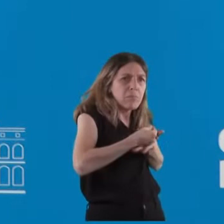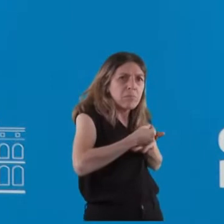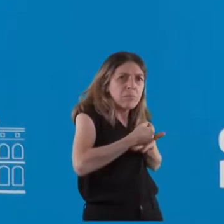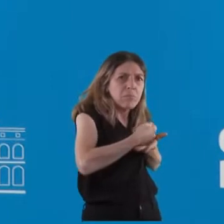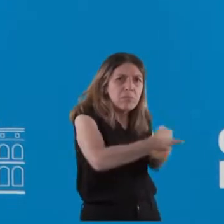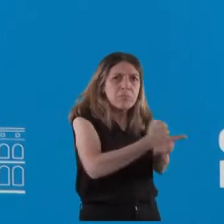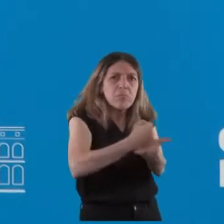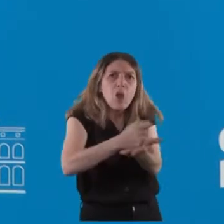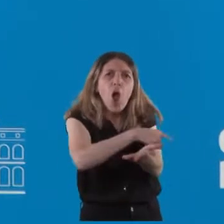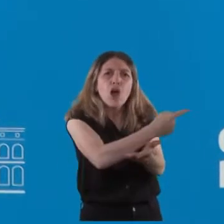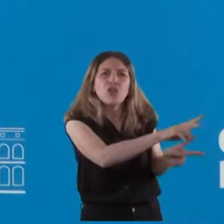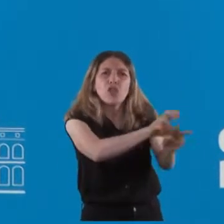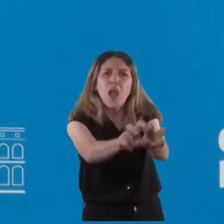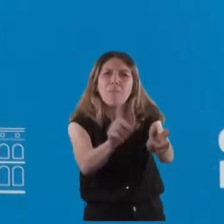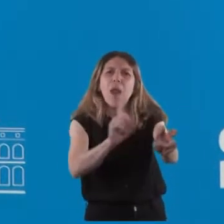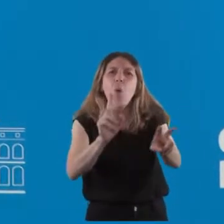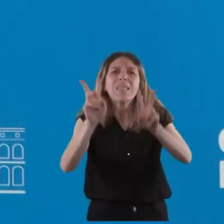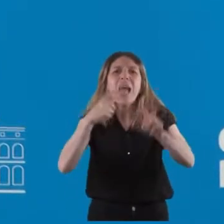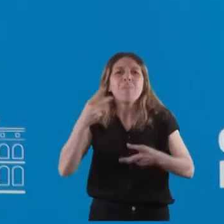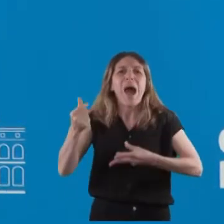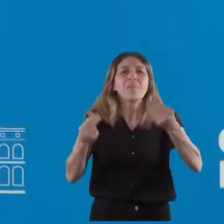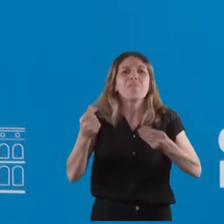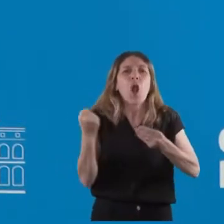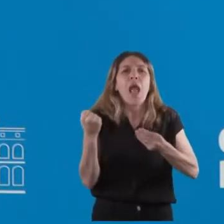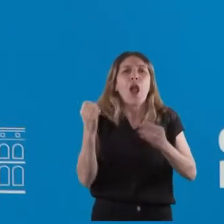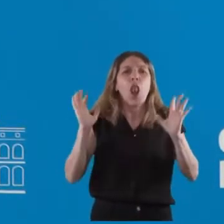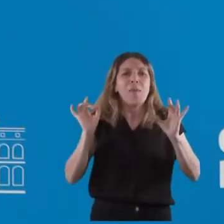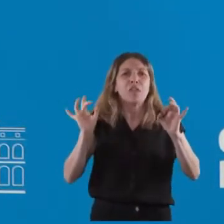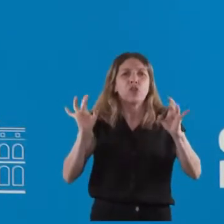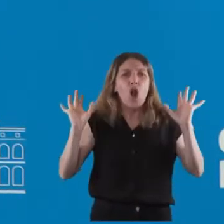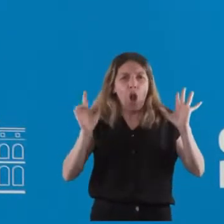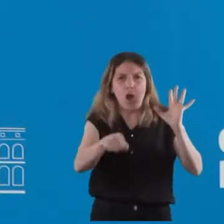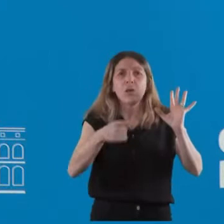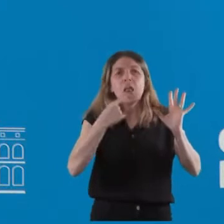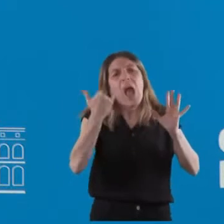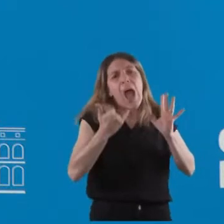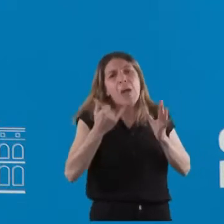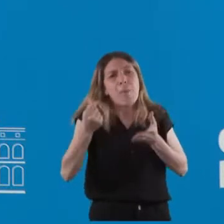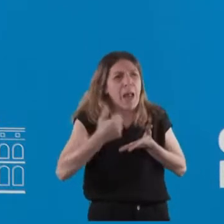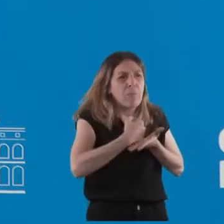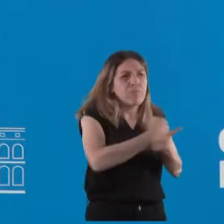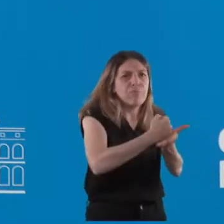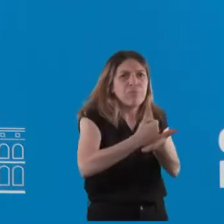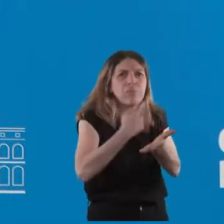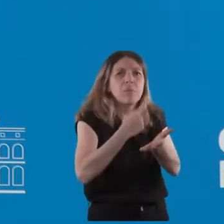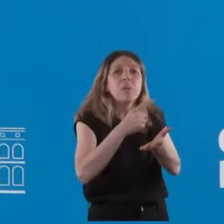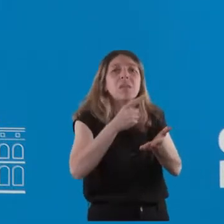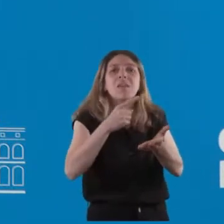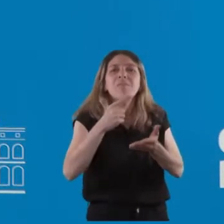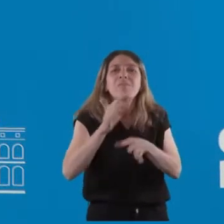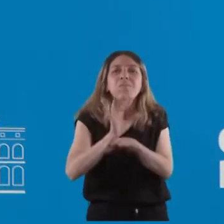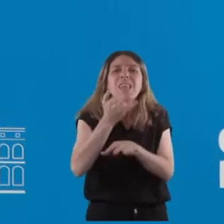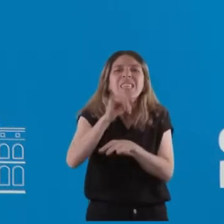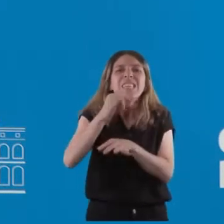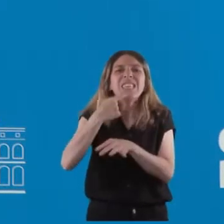asiento contable que es la posibilidad que se tiene en este momento y que se utiliza para otras cuestiones la tasa libor es es